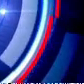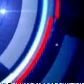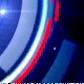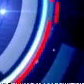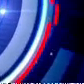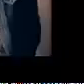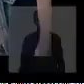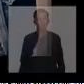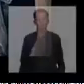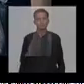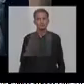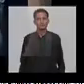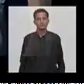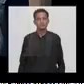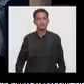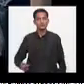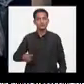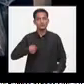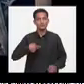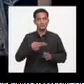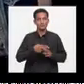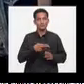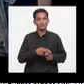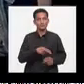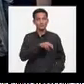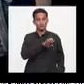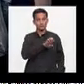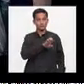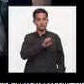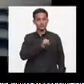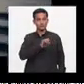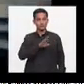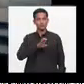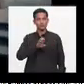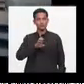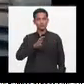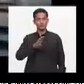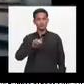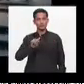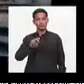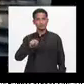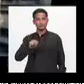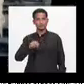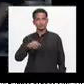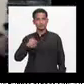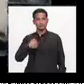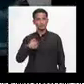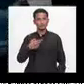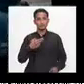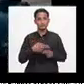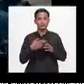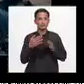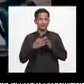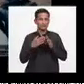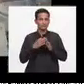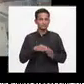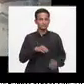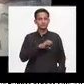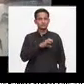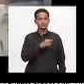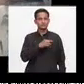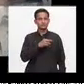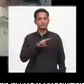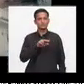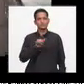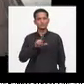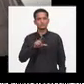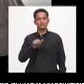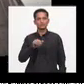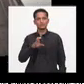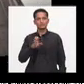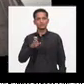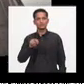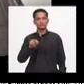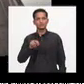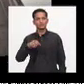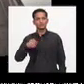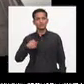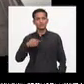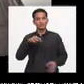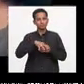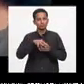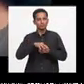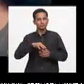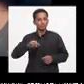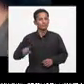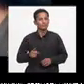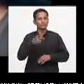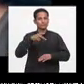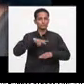alguno Mi nombre es V de Gualaceo acabo de cumplir 16 años y estas próximas elecciones voy a votar por primera